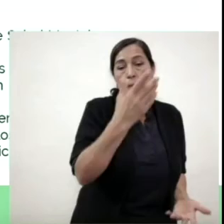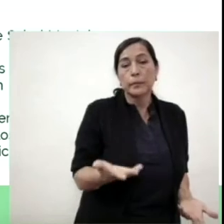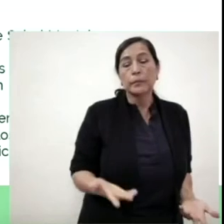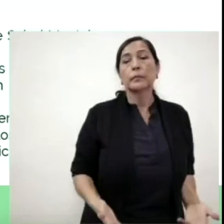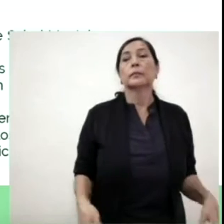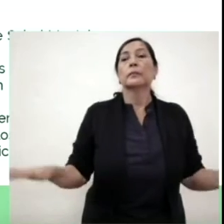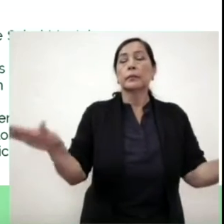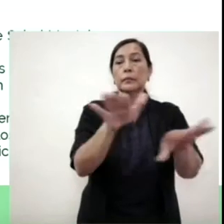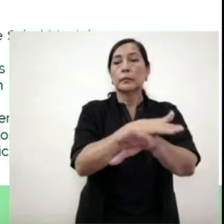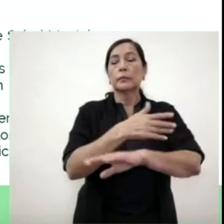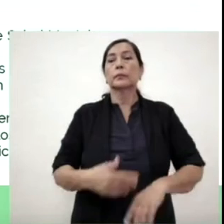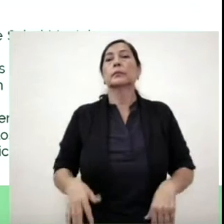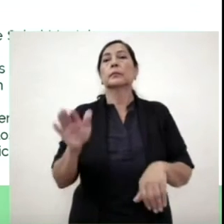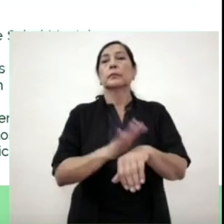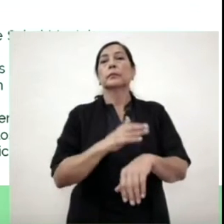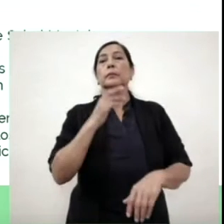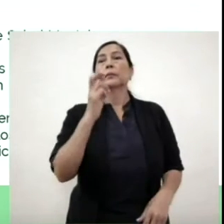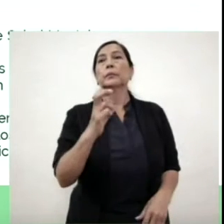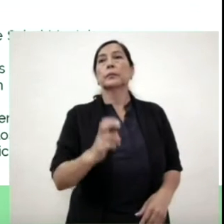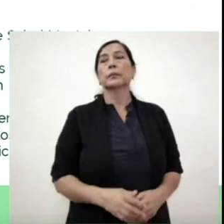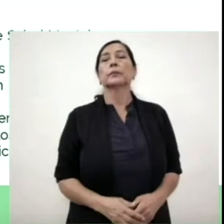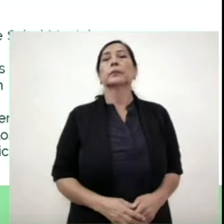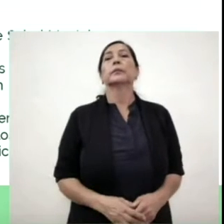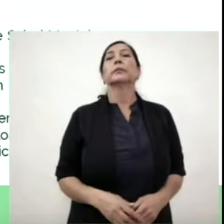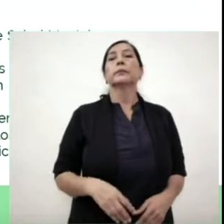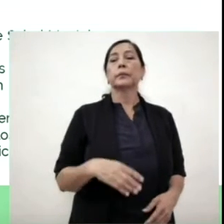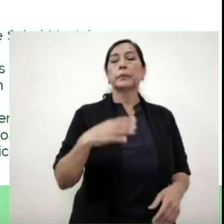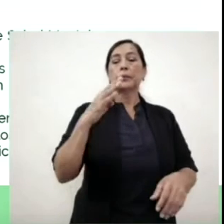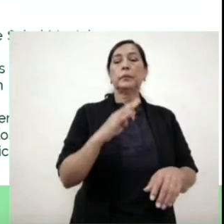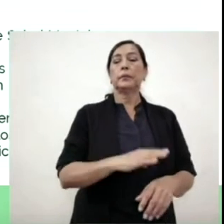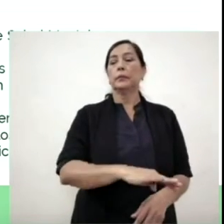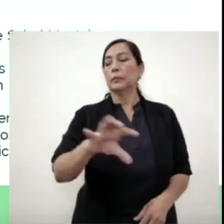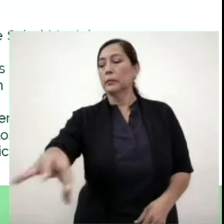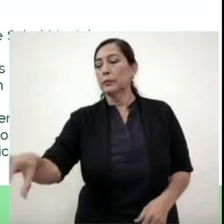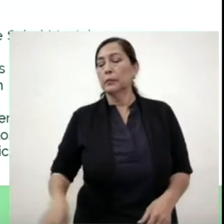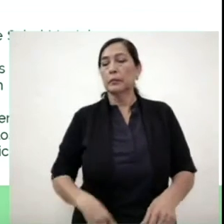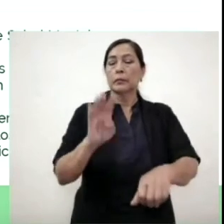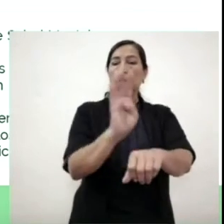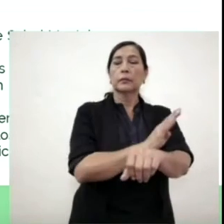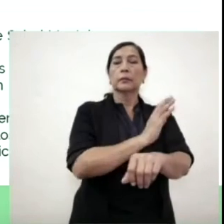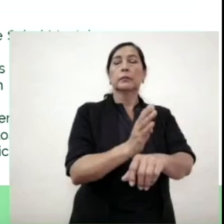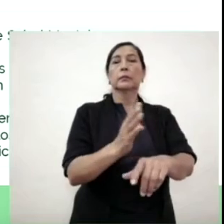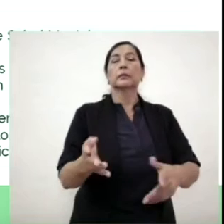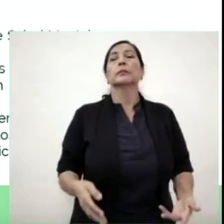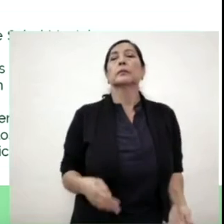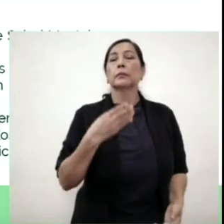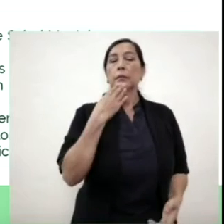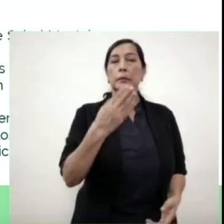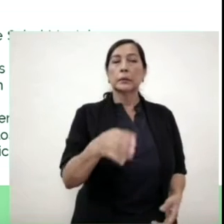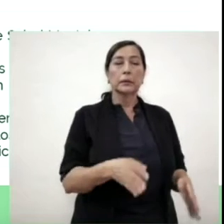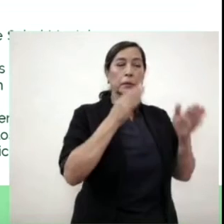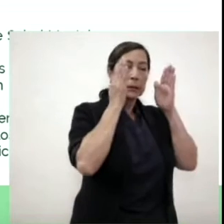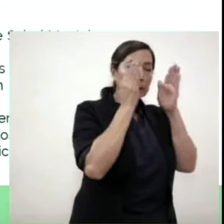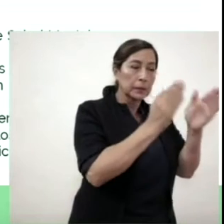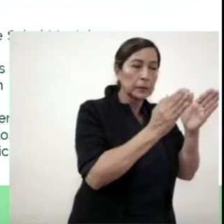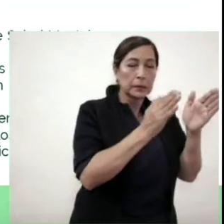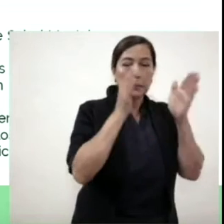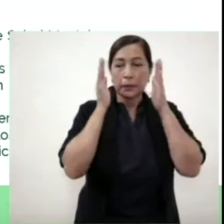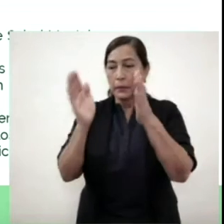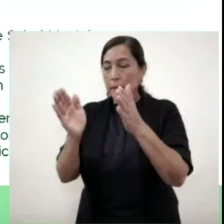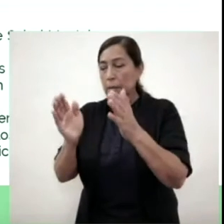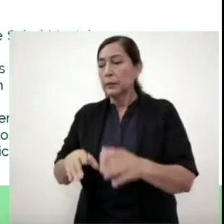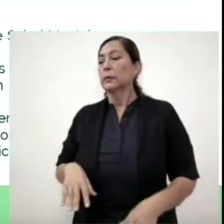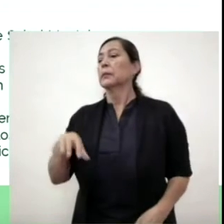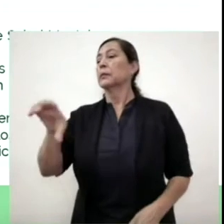verdadero cambio. Por esta razón, Barrio Bienestar es una estrategia focalizada en zonas identificadas con